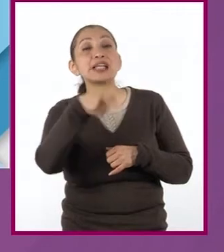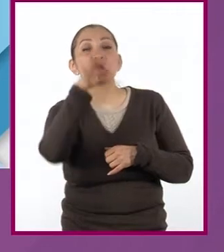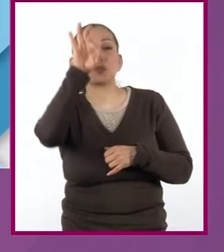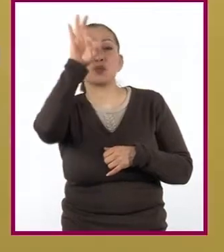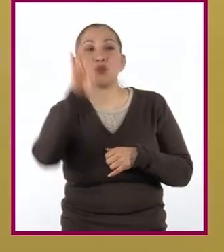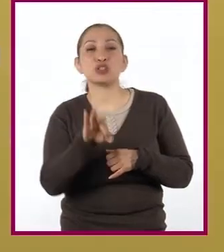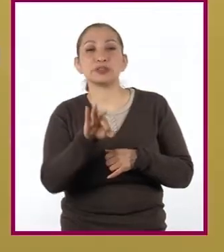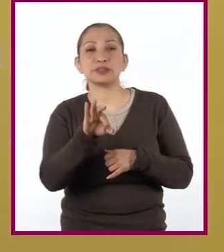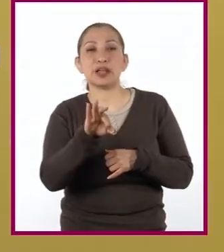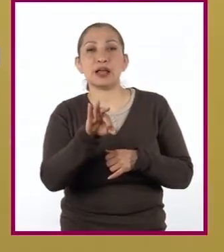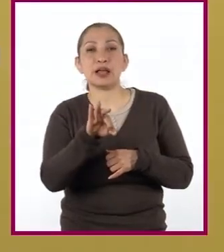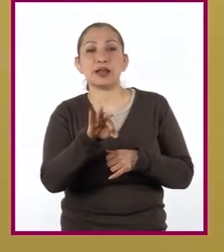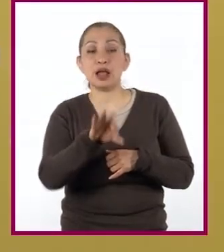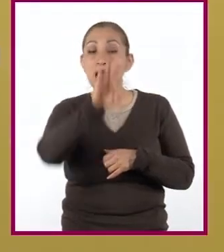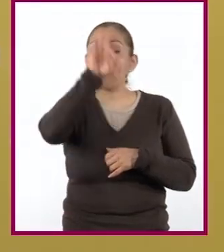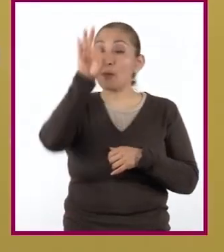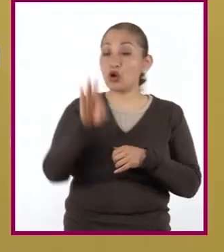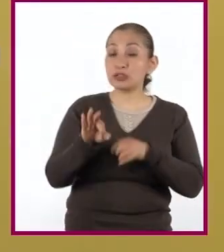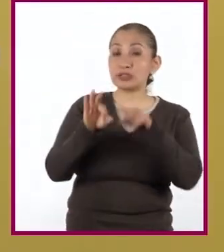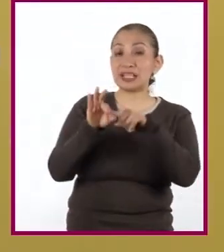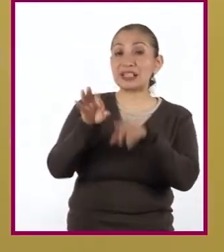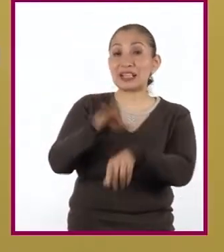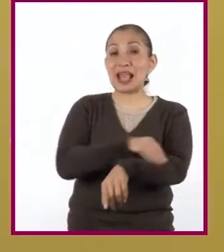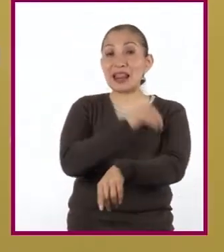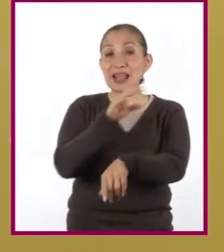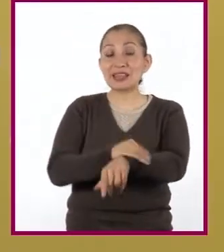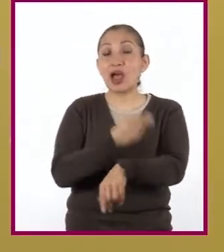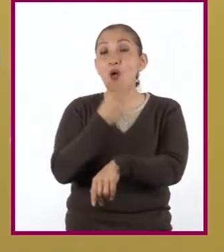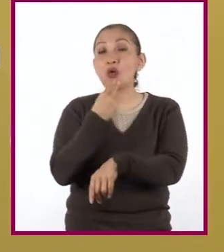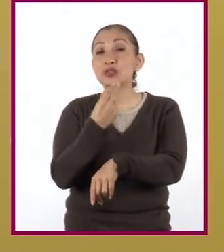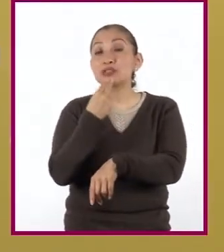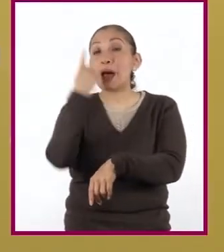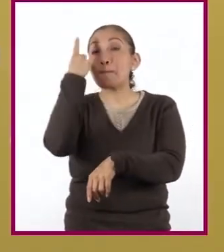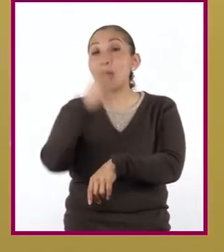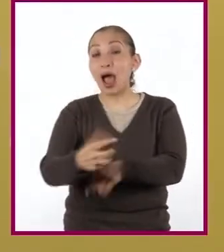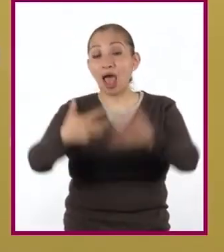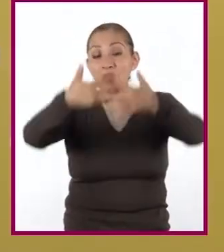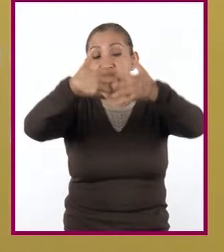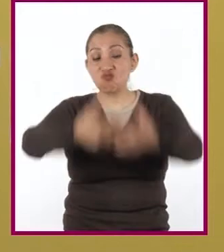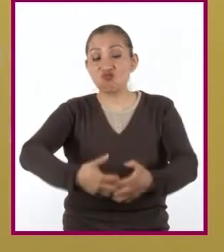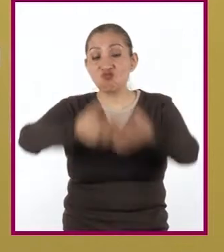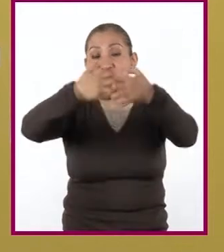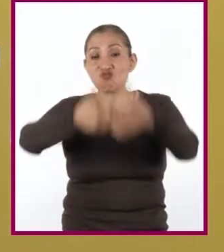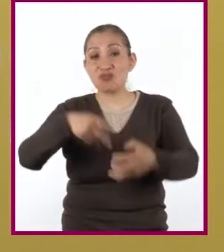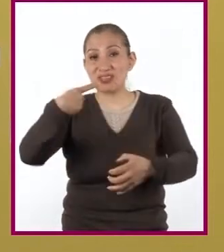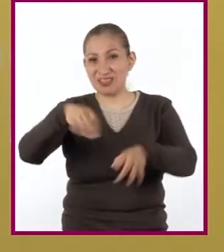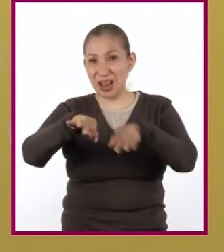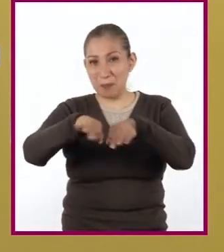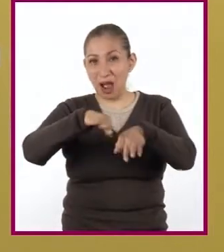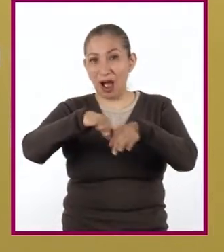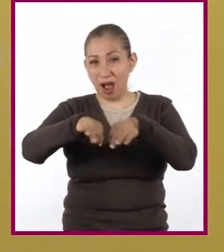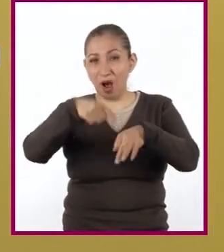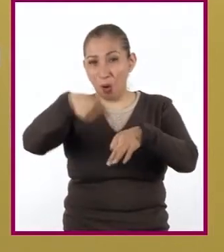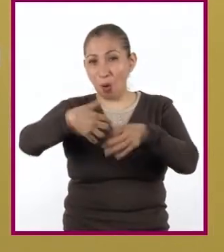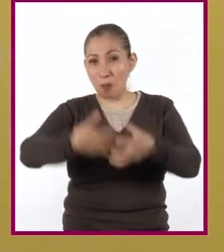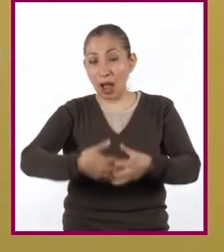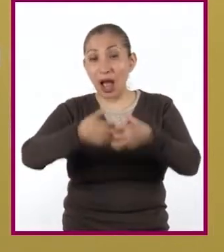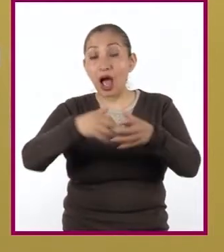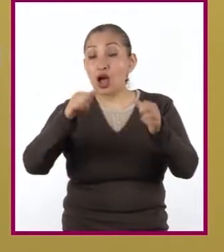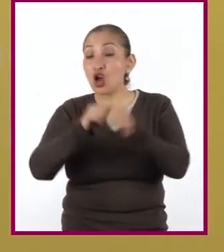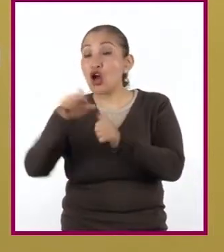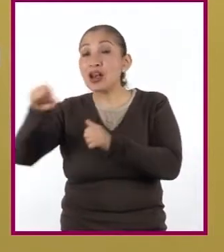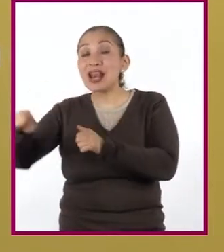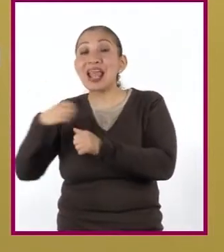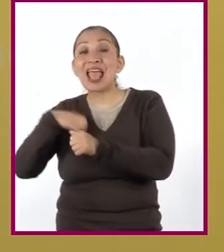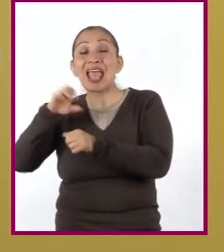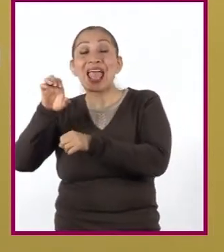porcentaje. El porcentaje de energía que se utiliza para realizar un trabajo con respecto a la energía que